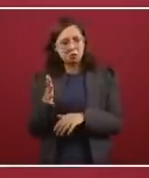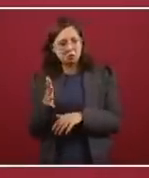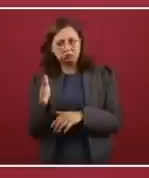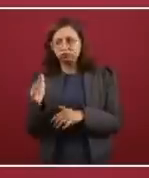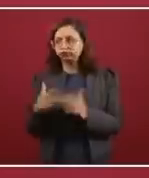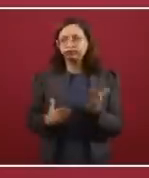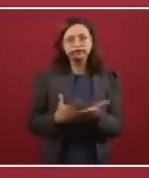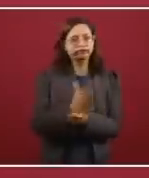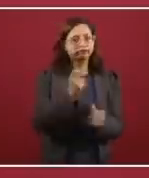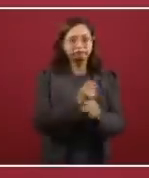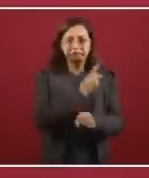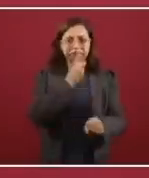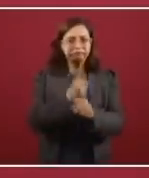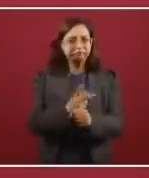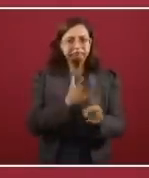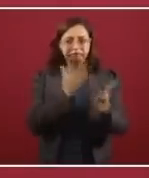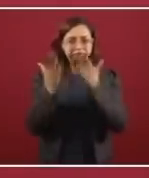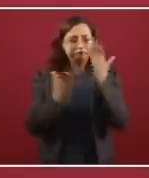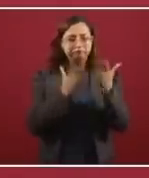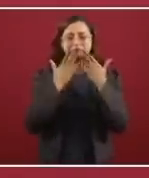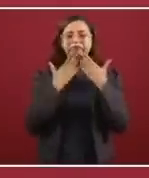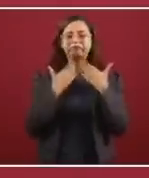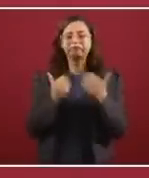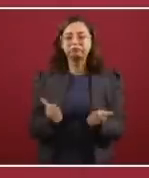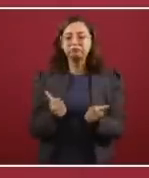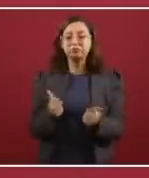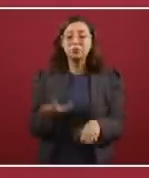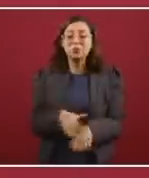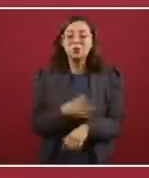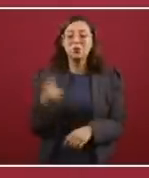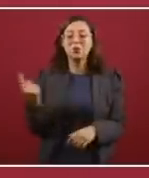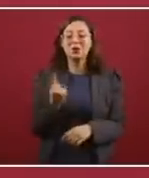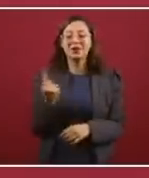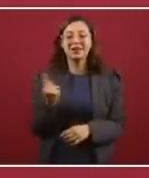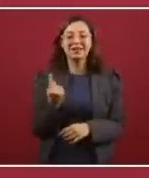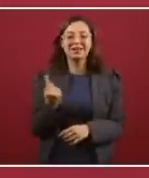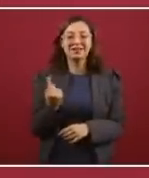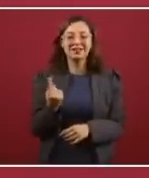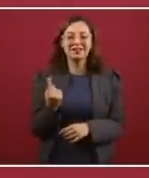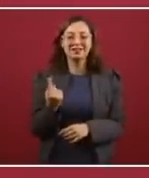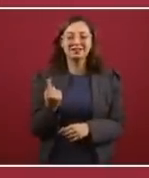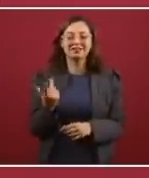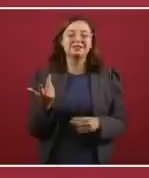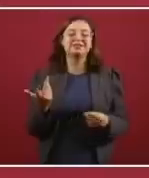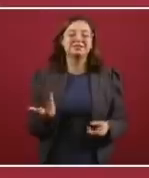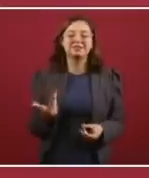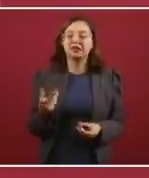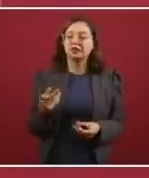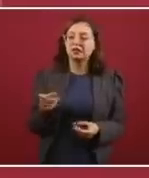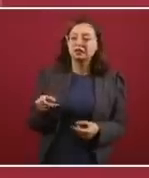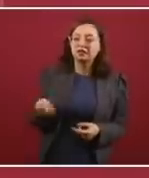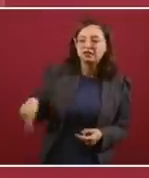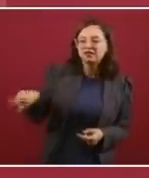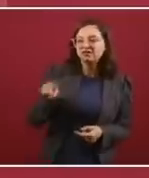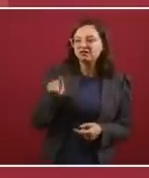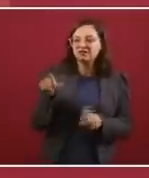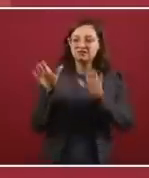porque lo que se buscaba era que estudiara el que tuviera para pagar